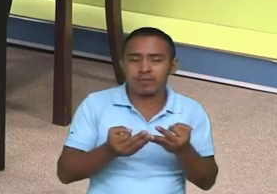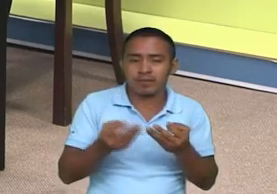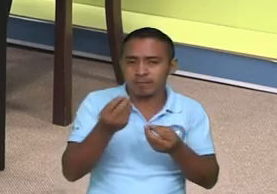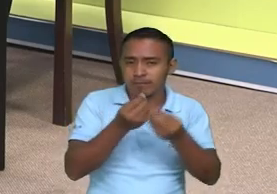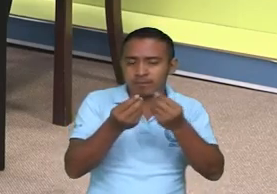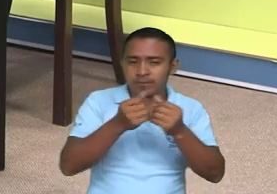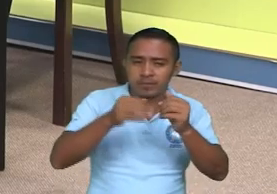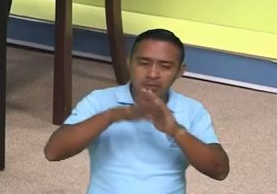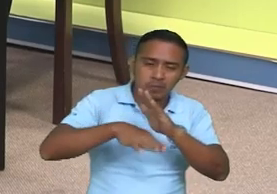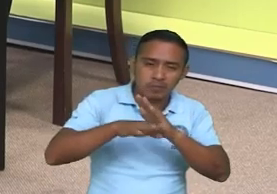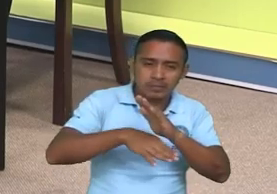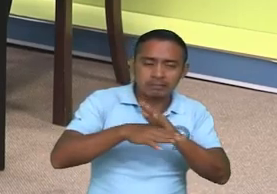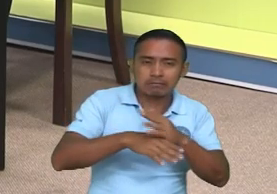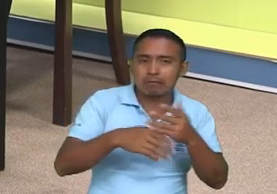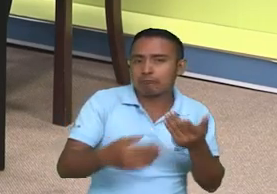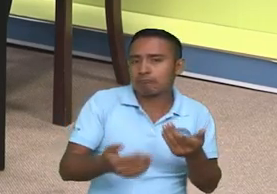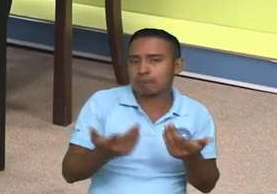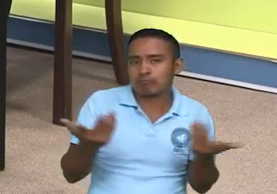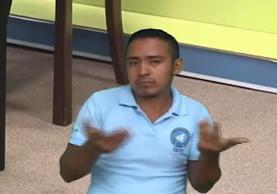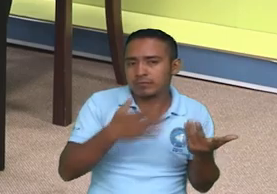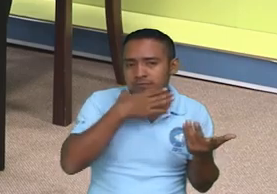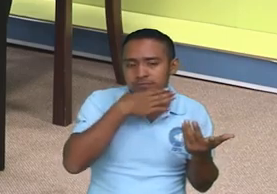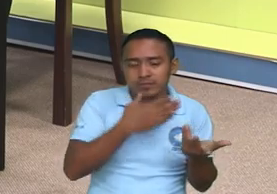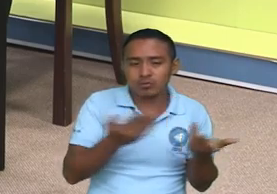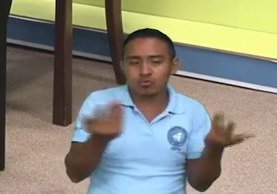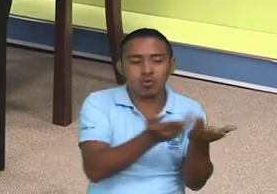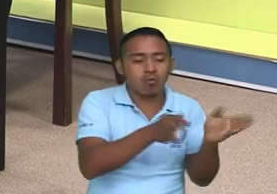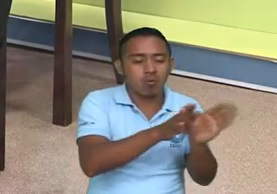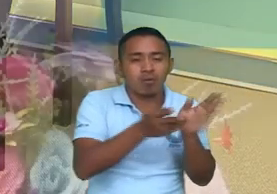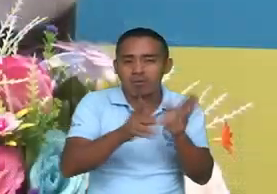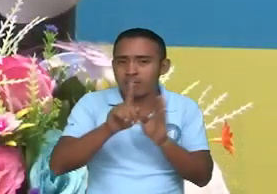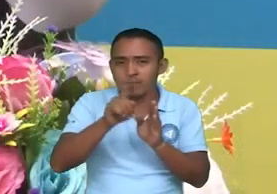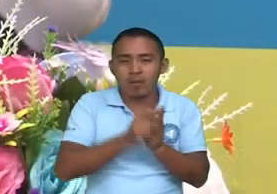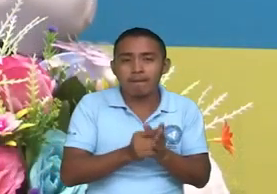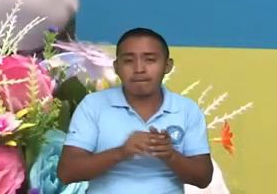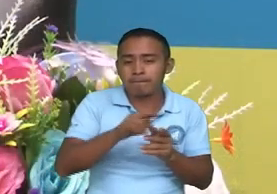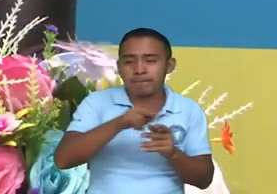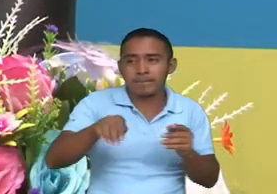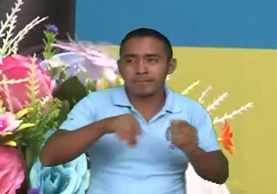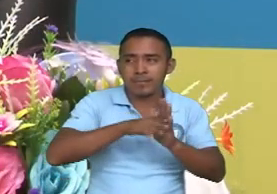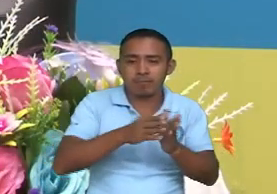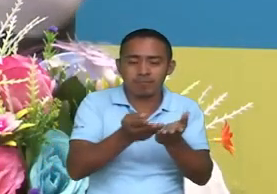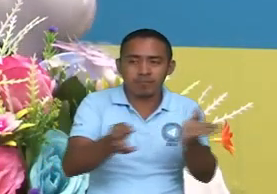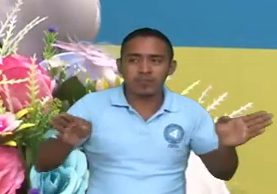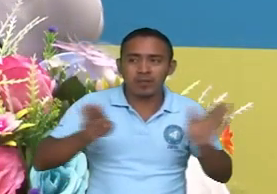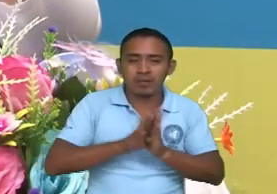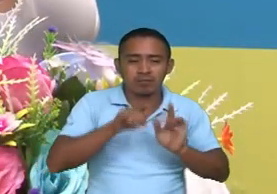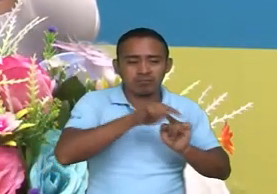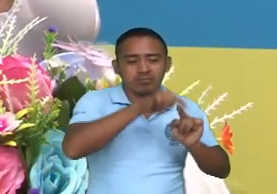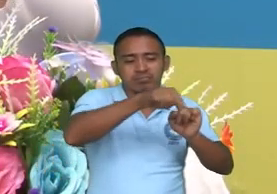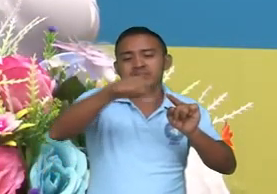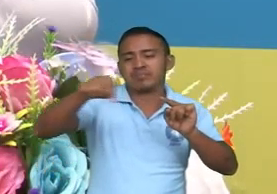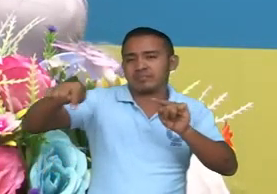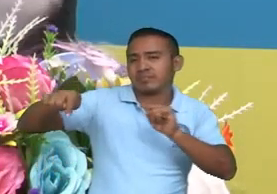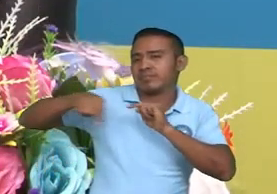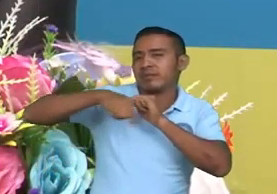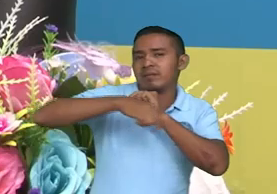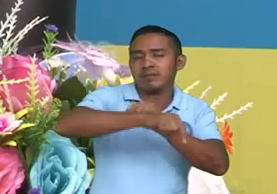casos recomiendan de los 2 años en adelante, que el bebé tenga su propia habitación en los casos que son factibles. De repente en nuestra población, como